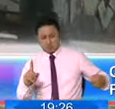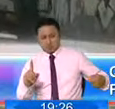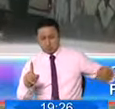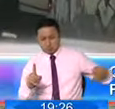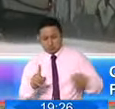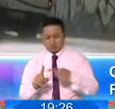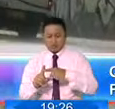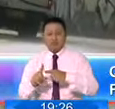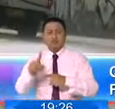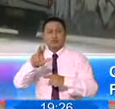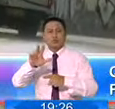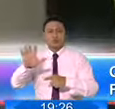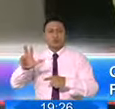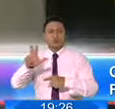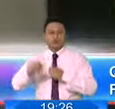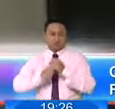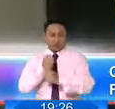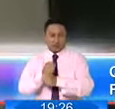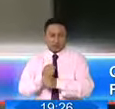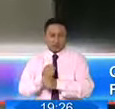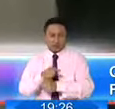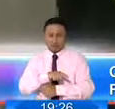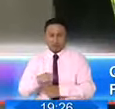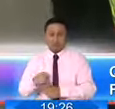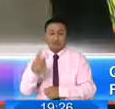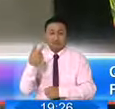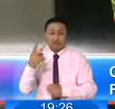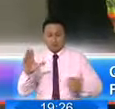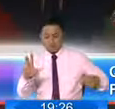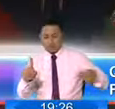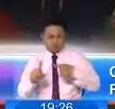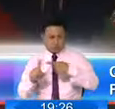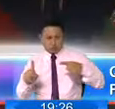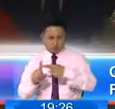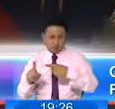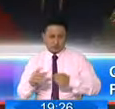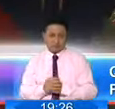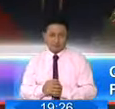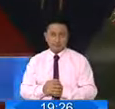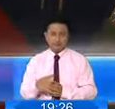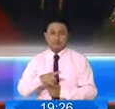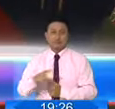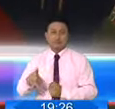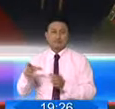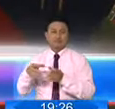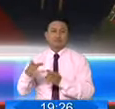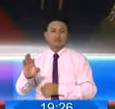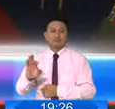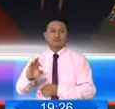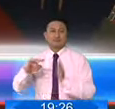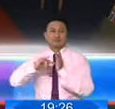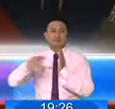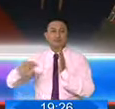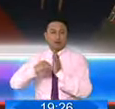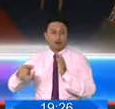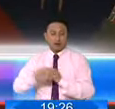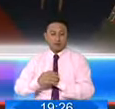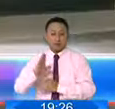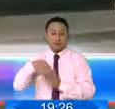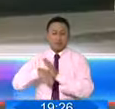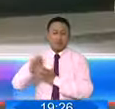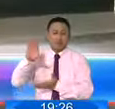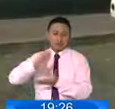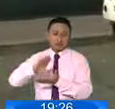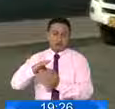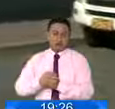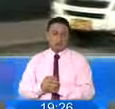de 53 años de edad, a quien le propinó 2 puñaladas. Trabajaba en el área de tecnología del Banco Central.